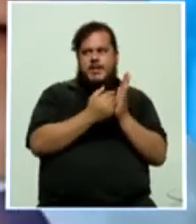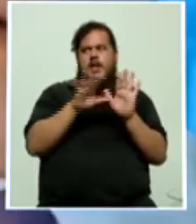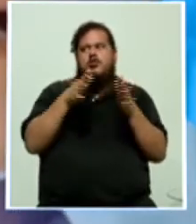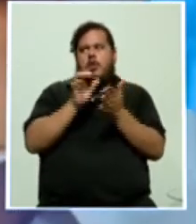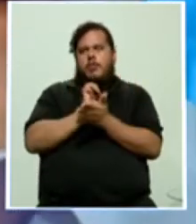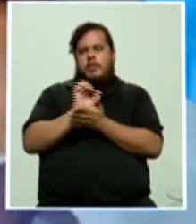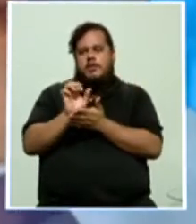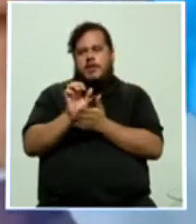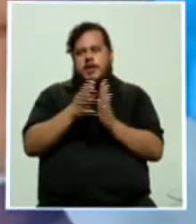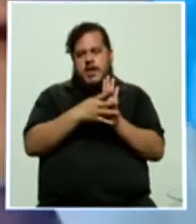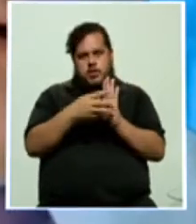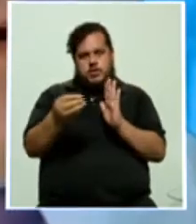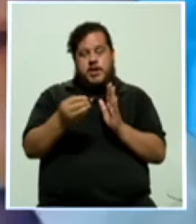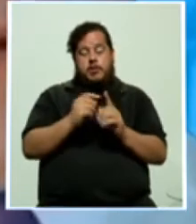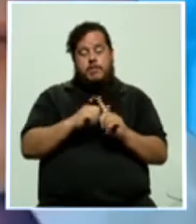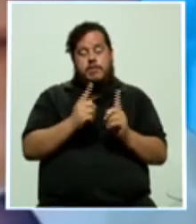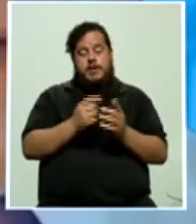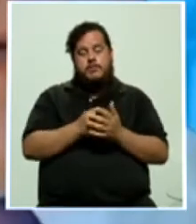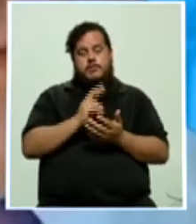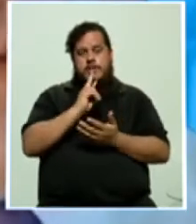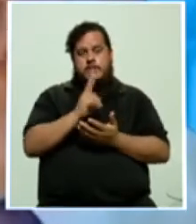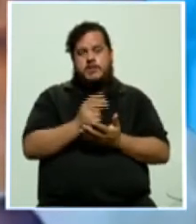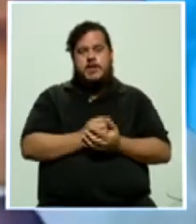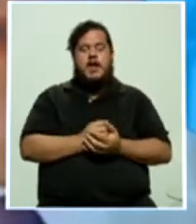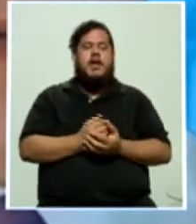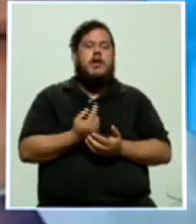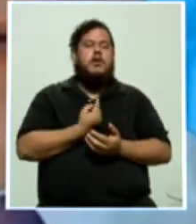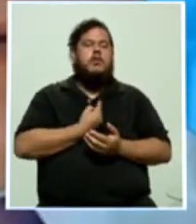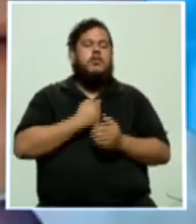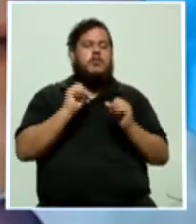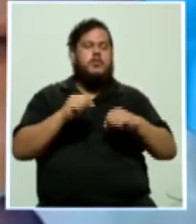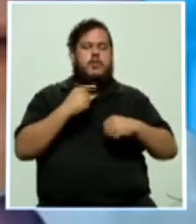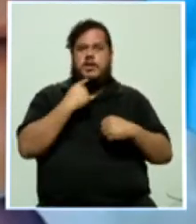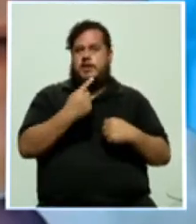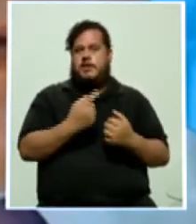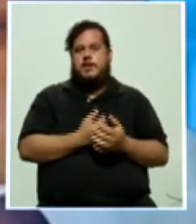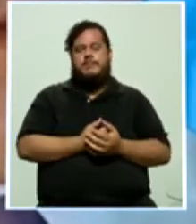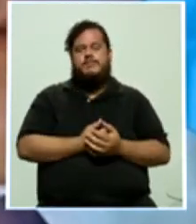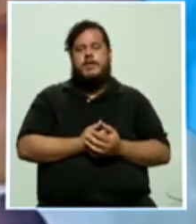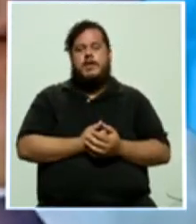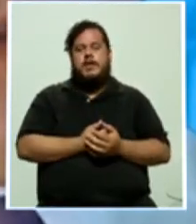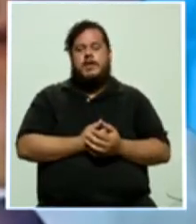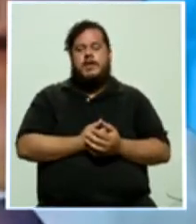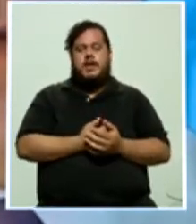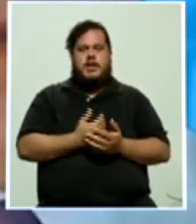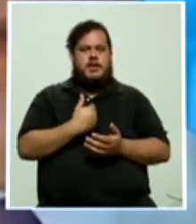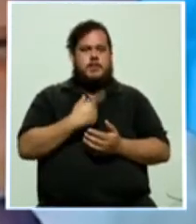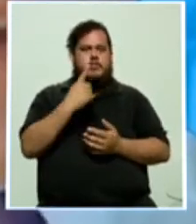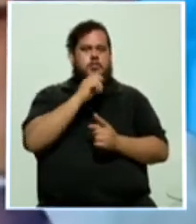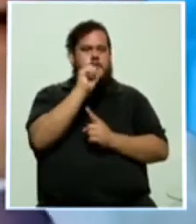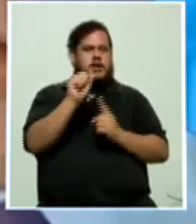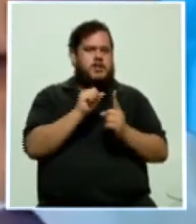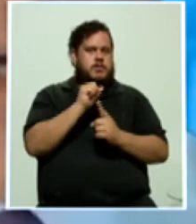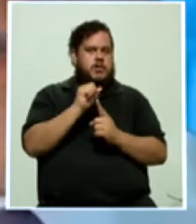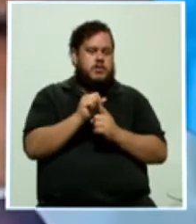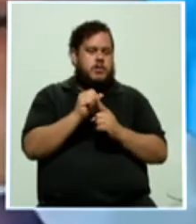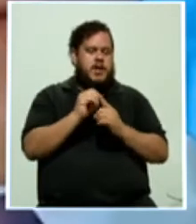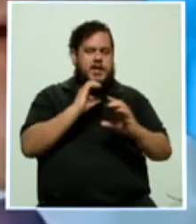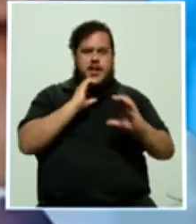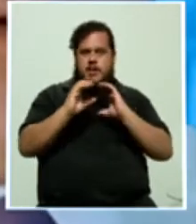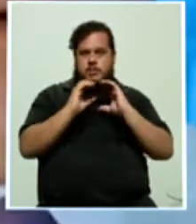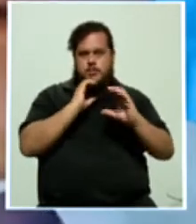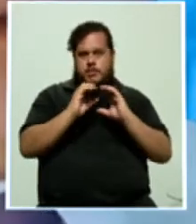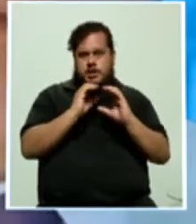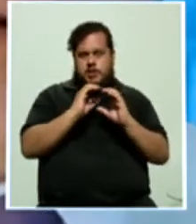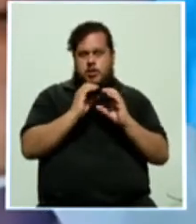del contagio, pero realmente uno puede decir que estamos en una situación en la que la comunicación ha